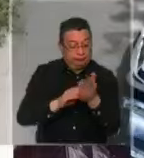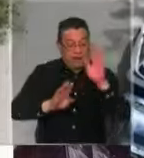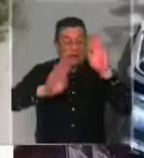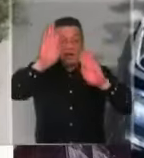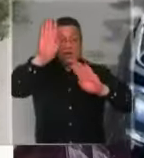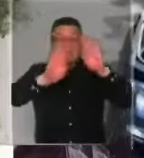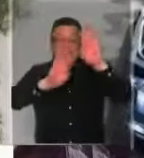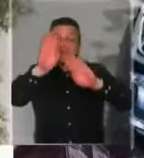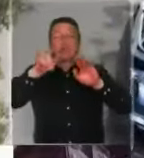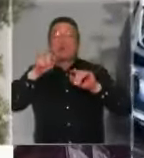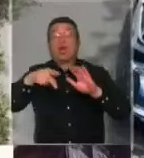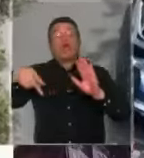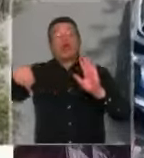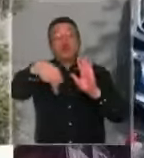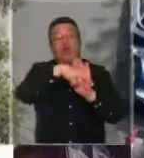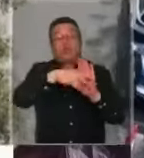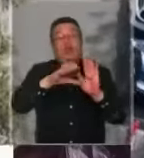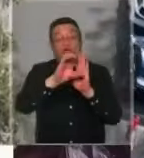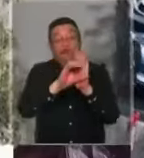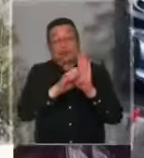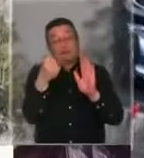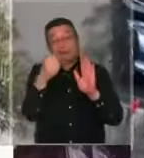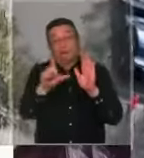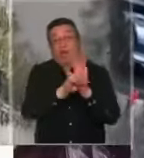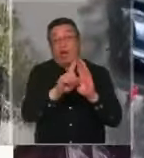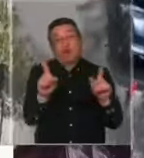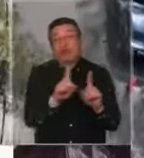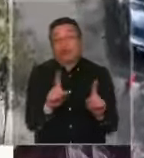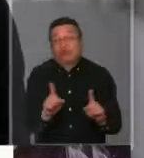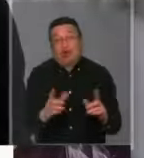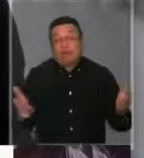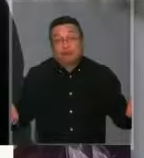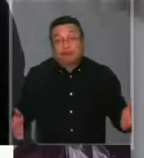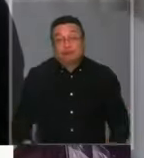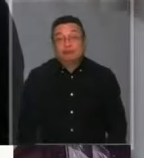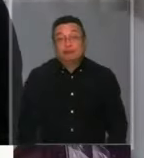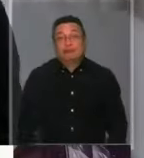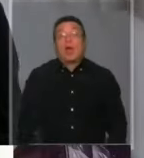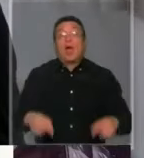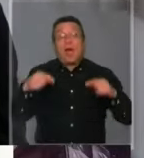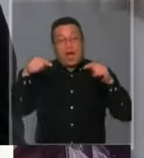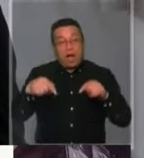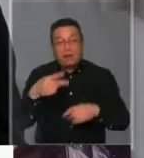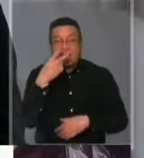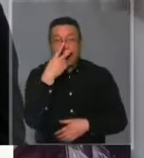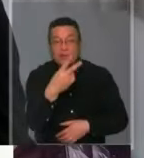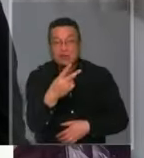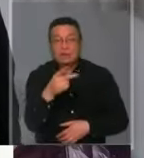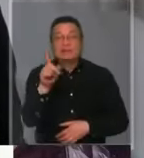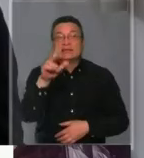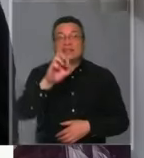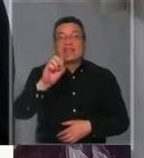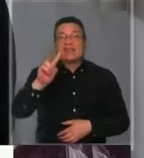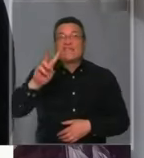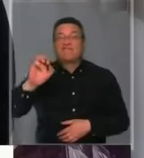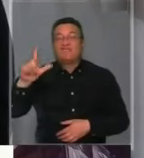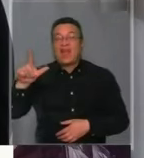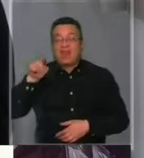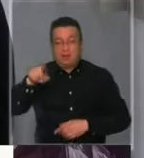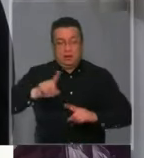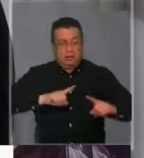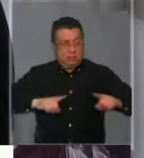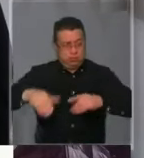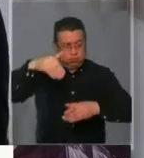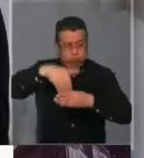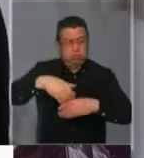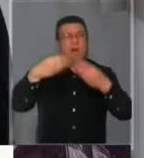exista norma constitucional y legal que lo impida. Hoy día lo que estamos viendo es que el servicio electoral, que organiza excelentes